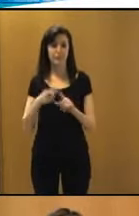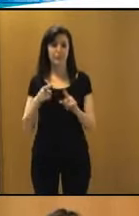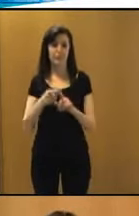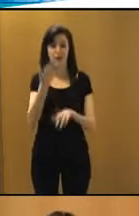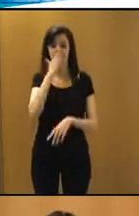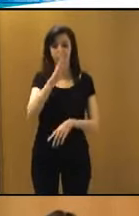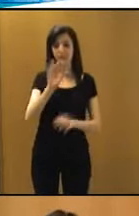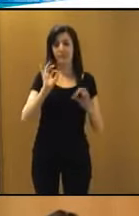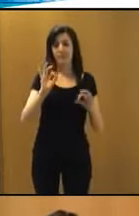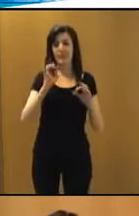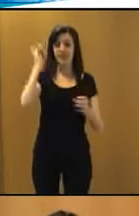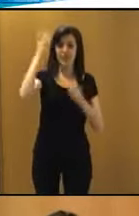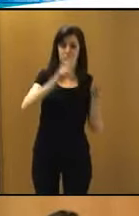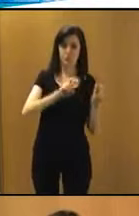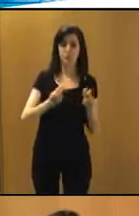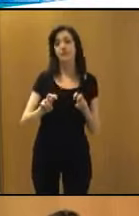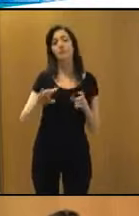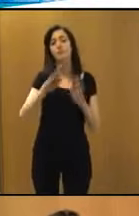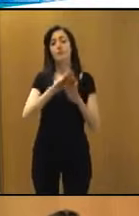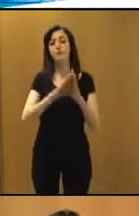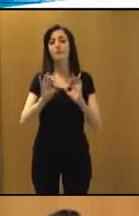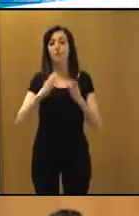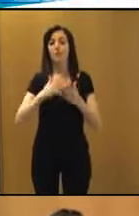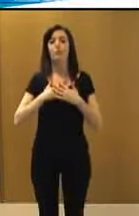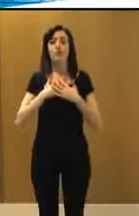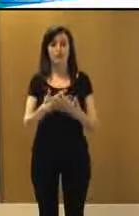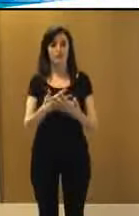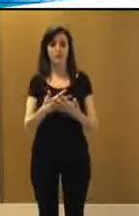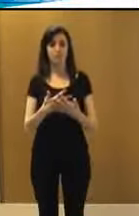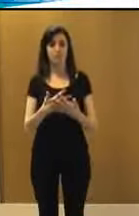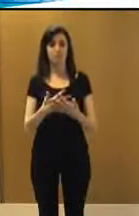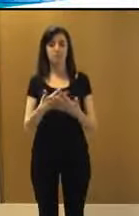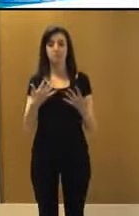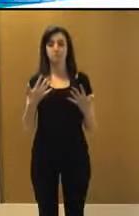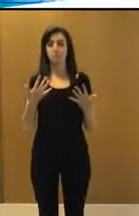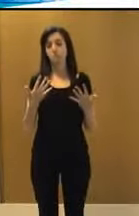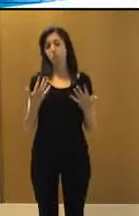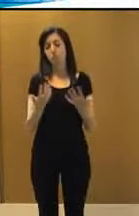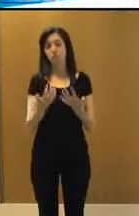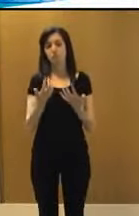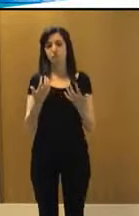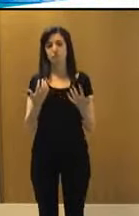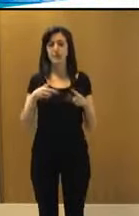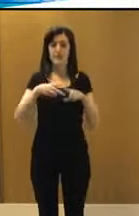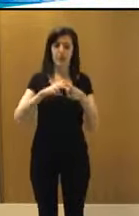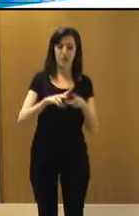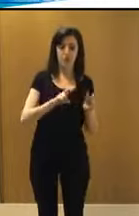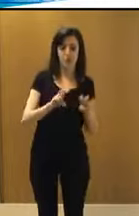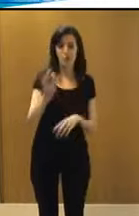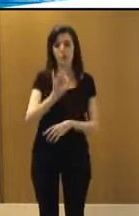Bueno, respecto a las aptitudes frente a las nuevas actividades y programas de voluntariado, o sea, le planteábamos una serie de